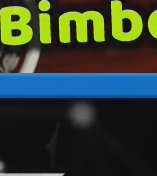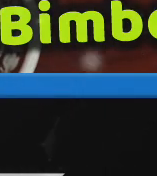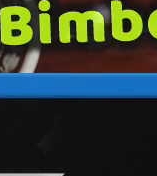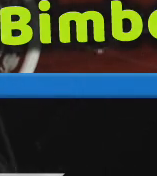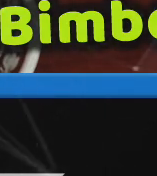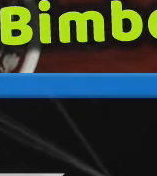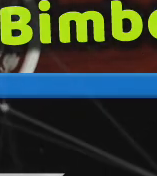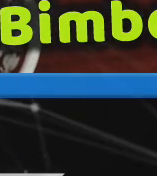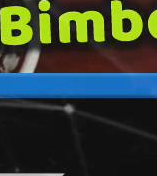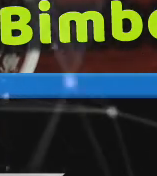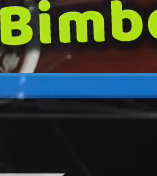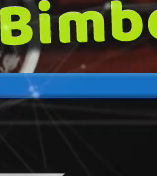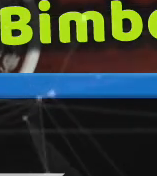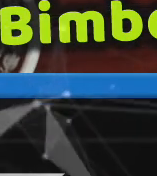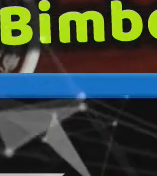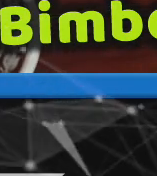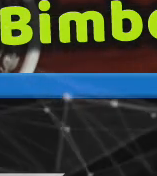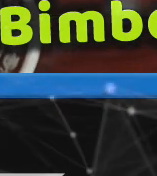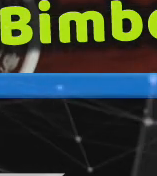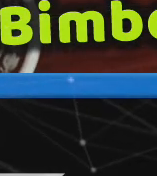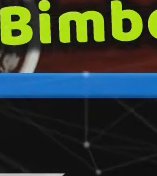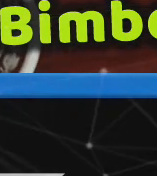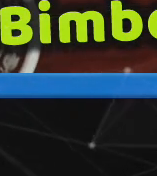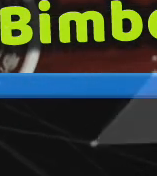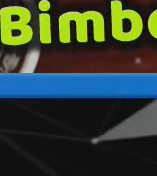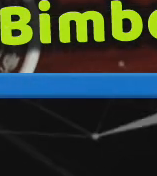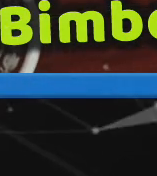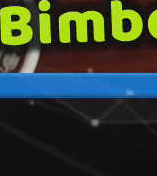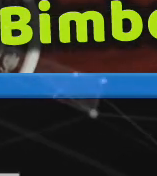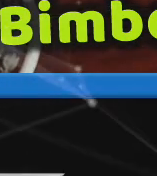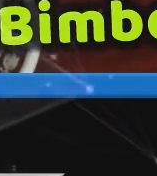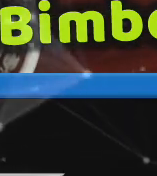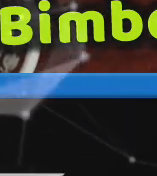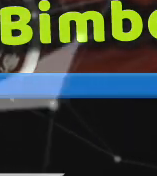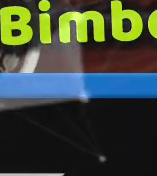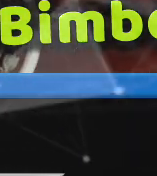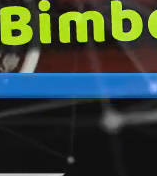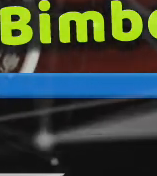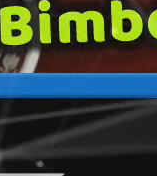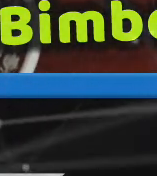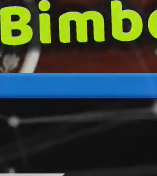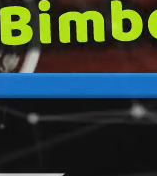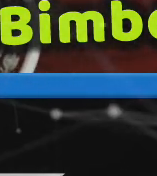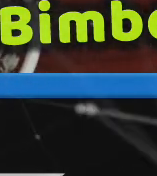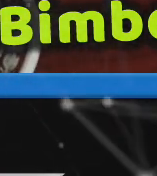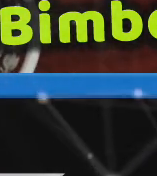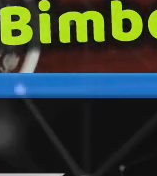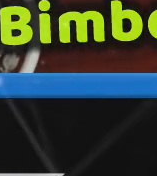La conferencia del presidente Andrés Manuel López Obrador en 5 minutos o menos.